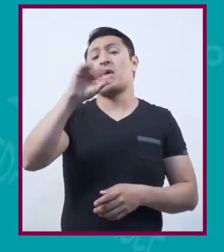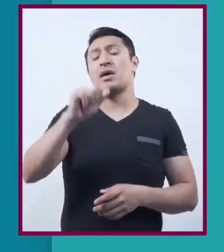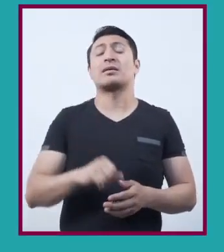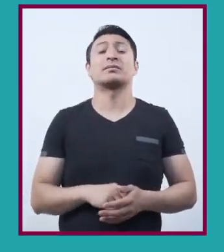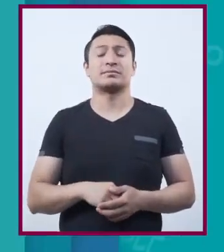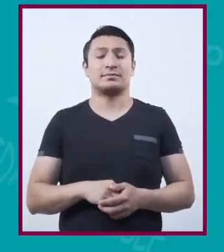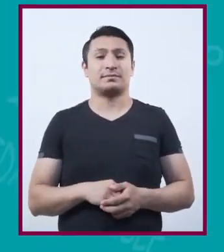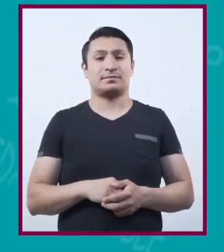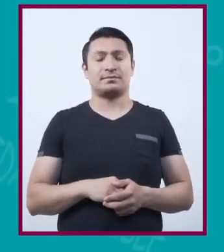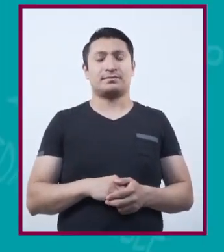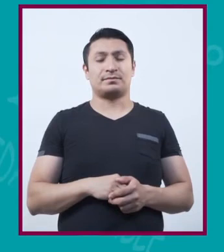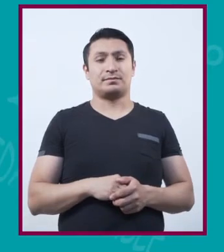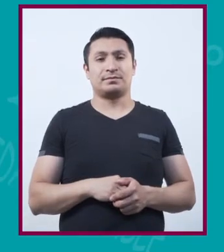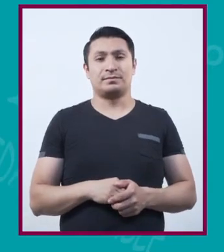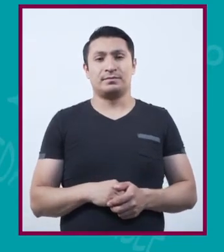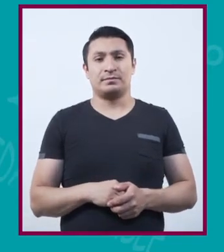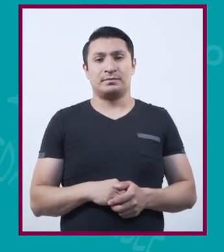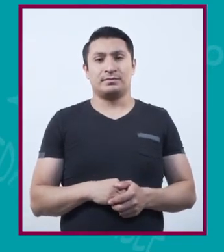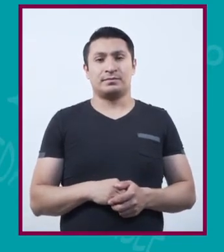crónica? Es tomar